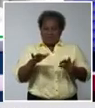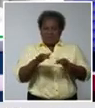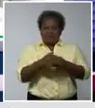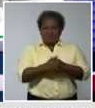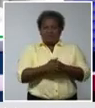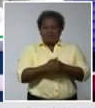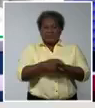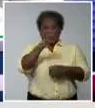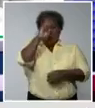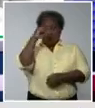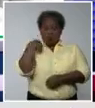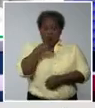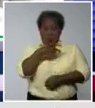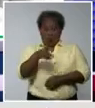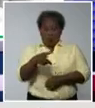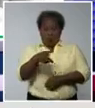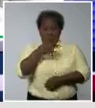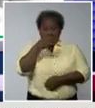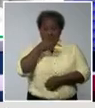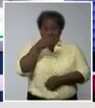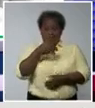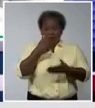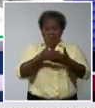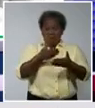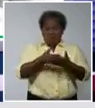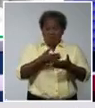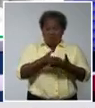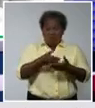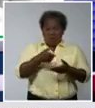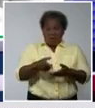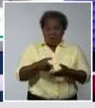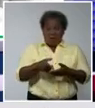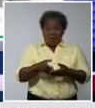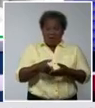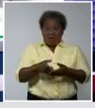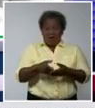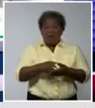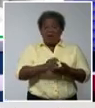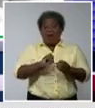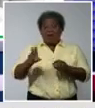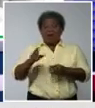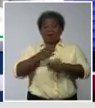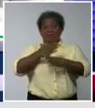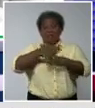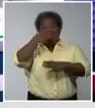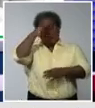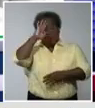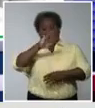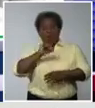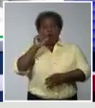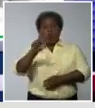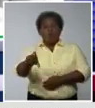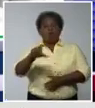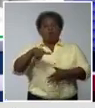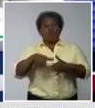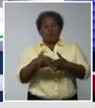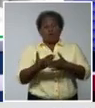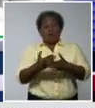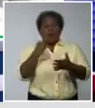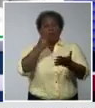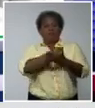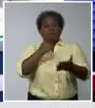muestras positivas y elevadas hacia Santiago de Cuba. En los últimos días se confirma